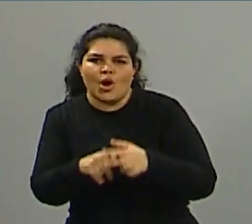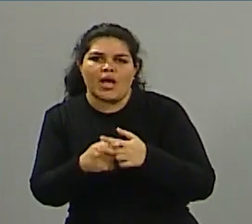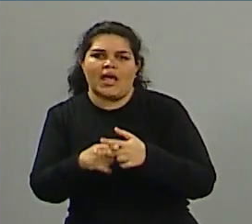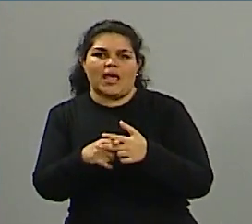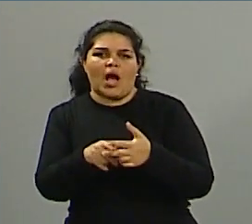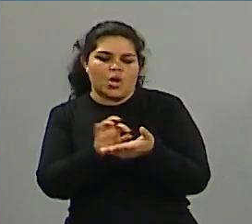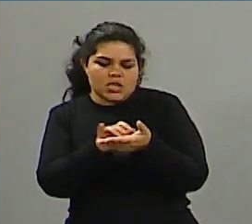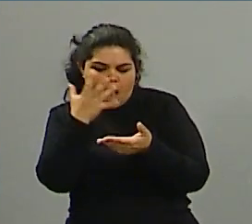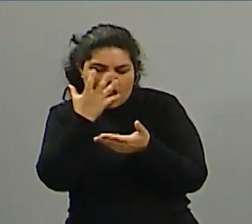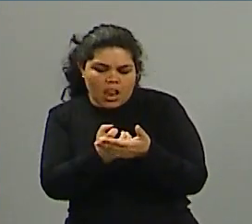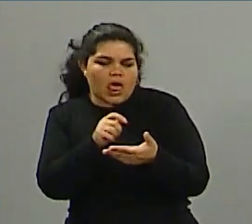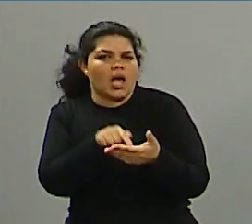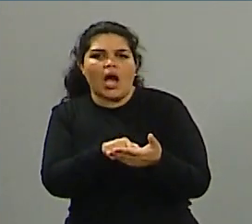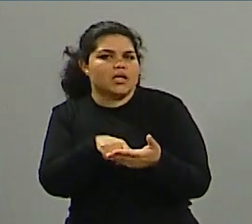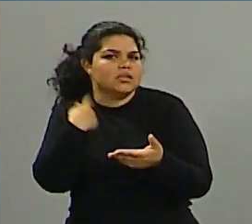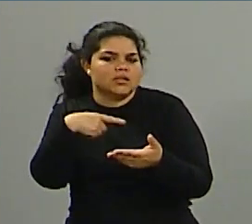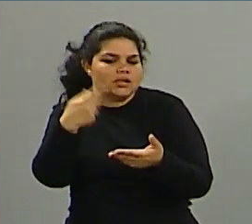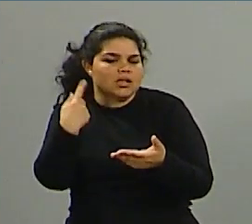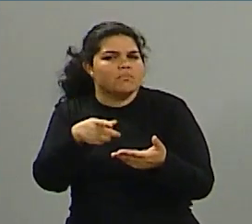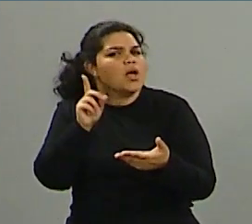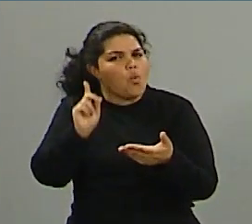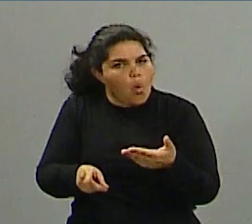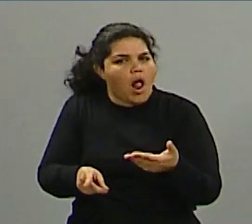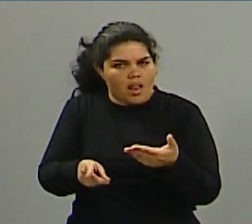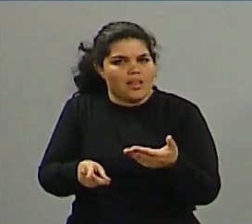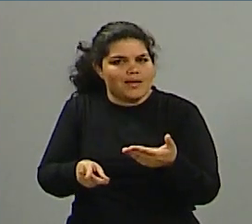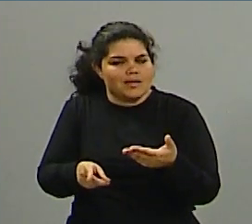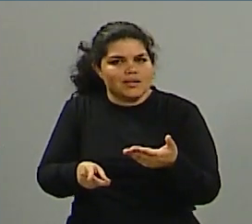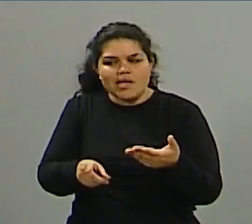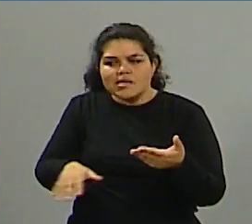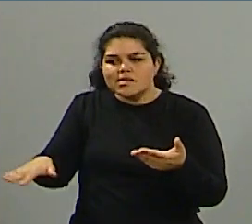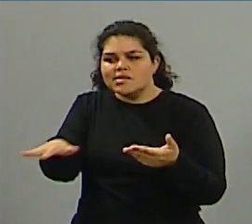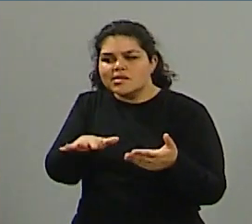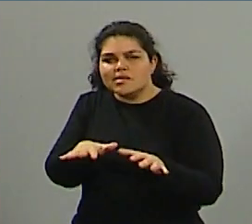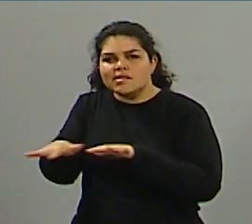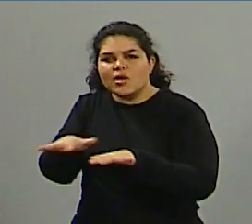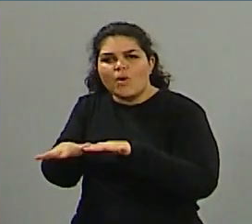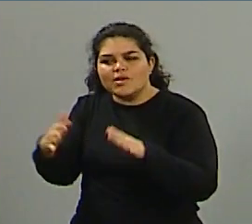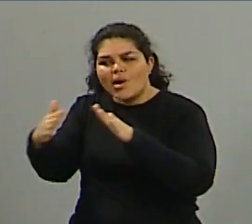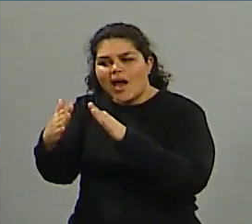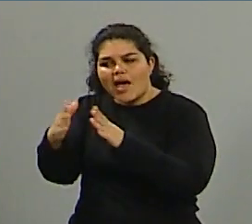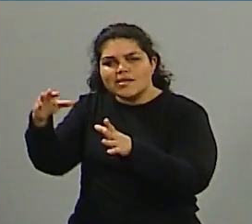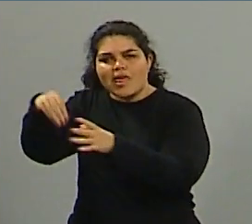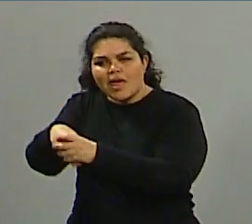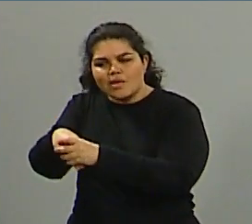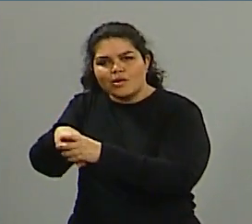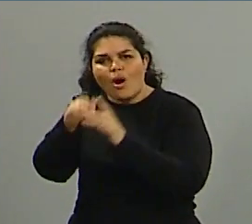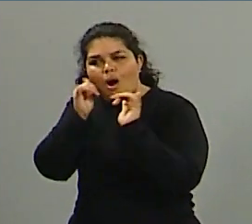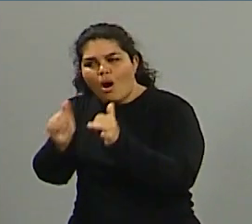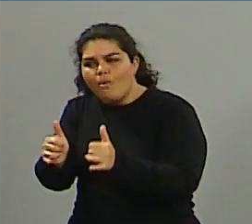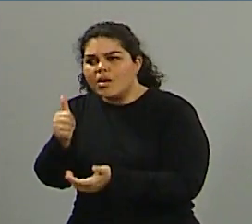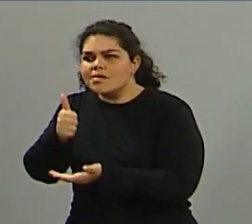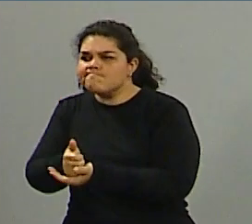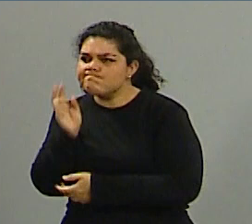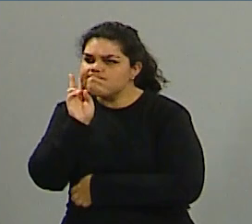están, uno entiende, distraídos, no dejan de captar lo que sucede en el seno familiar, si tenemos por ahí problemas